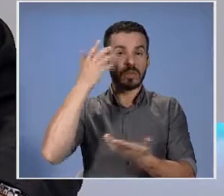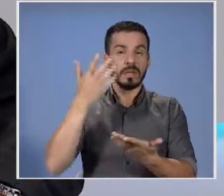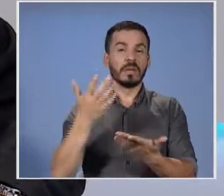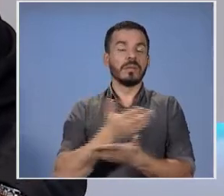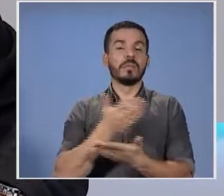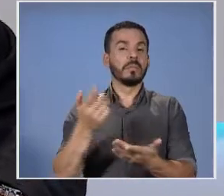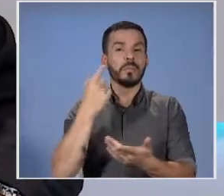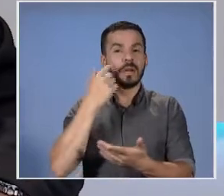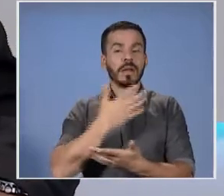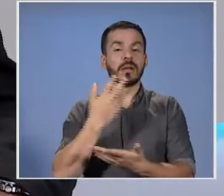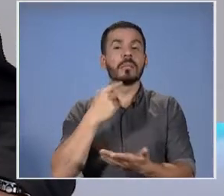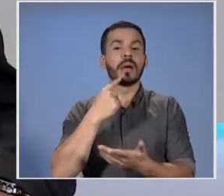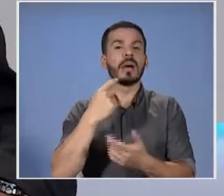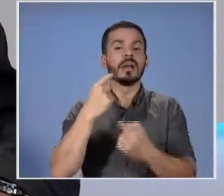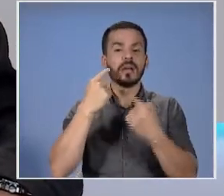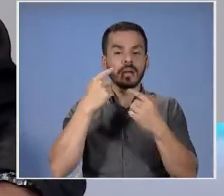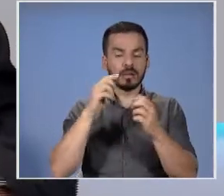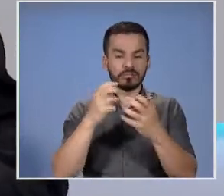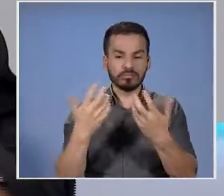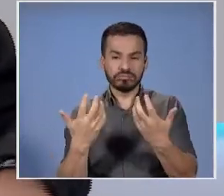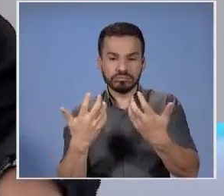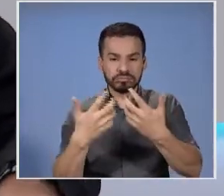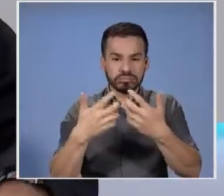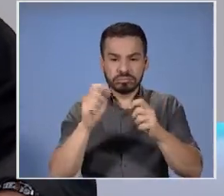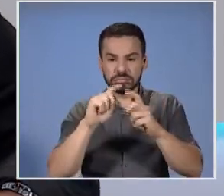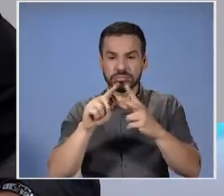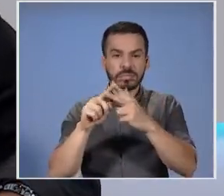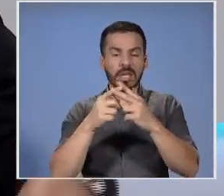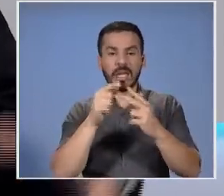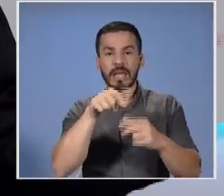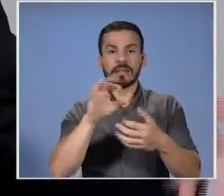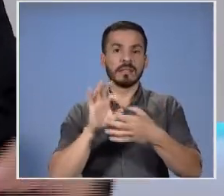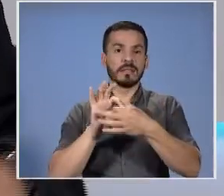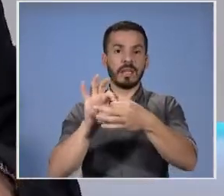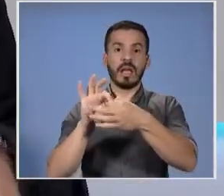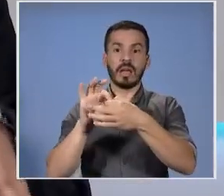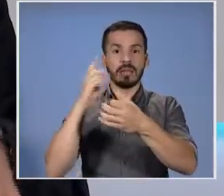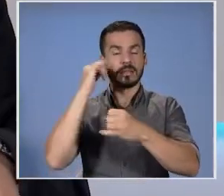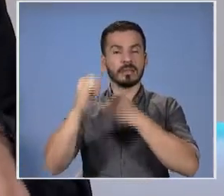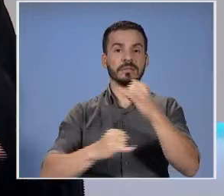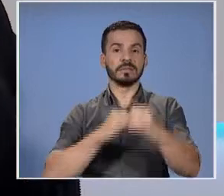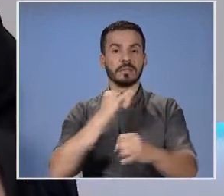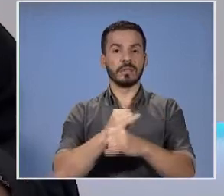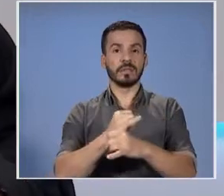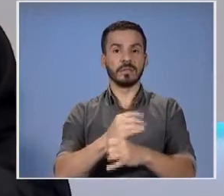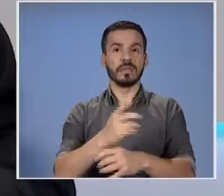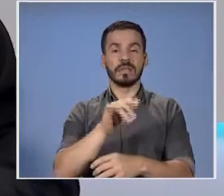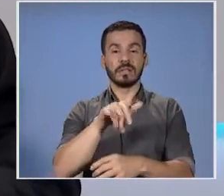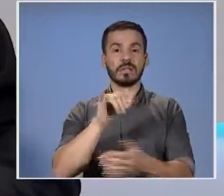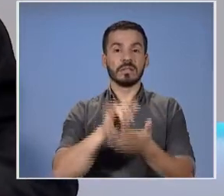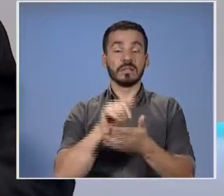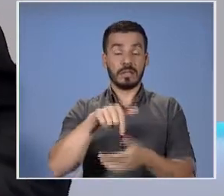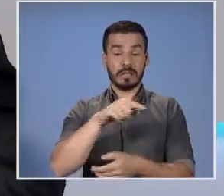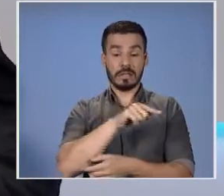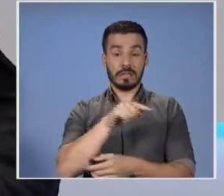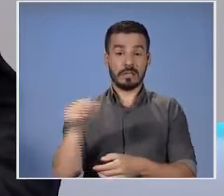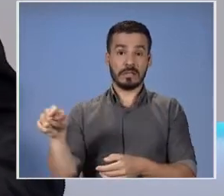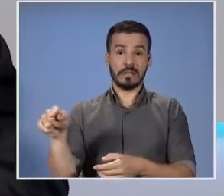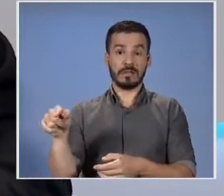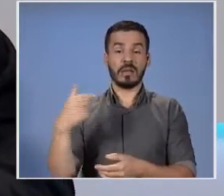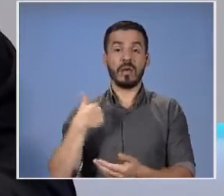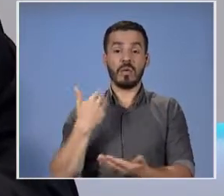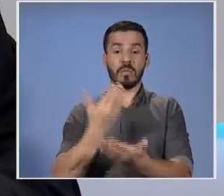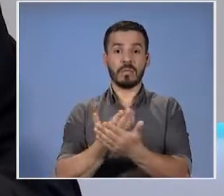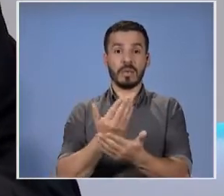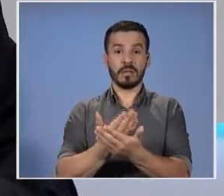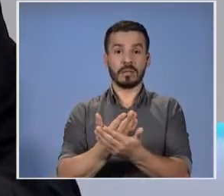términos de definir, configurar esas alianzas en el foro internacional. Lo digo, por ejemplo, también porque esta semana hubo